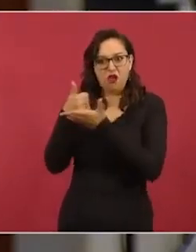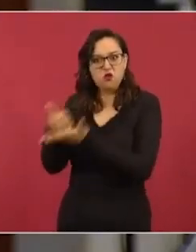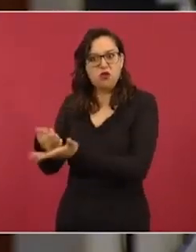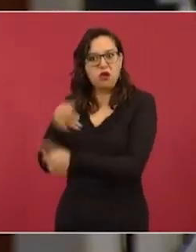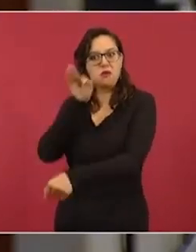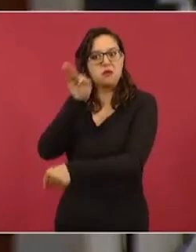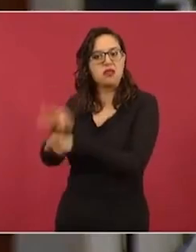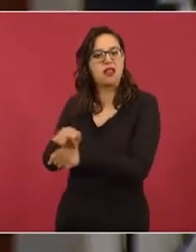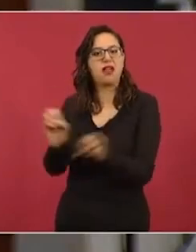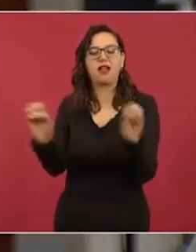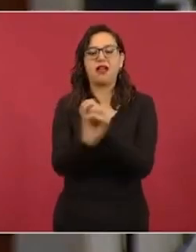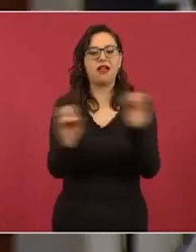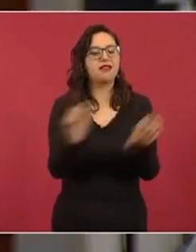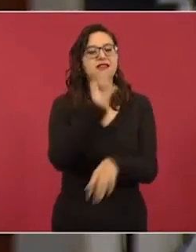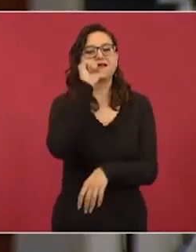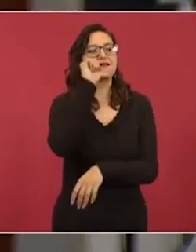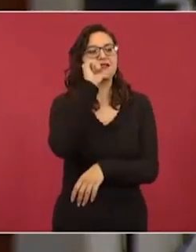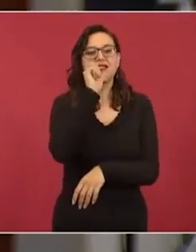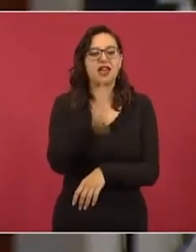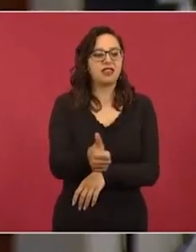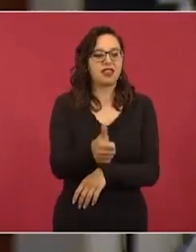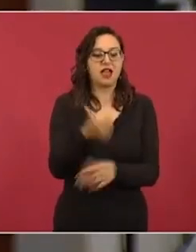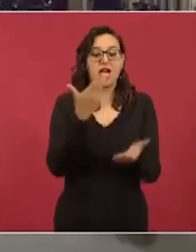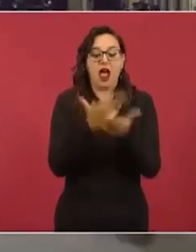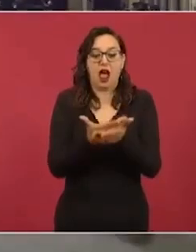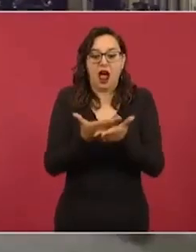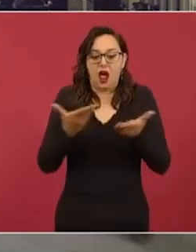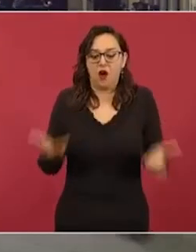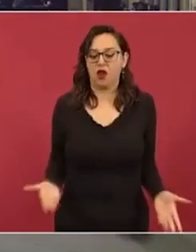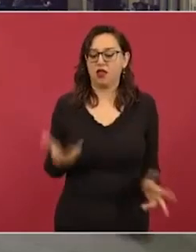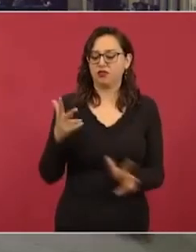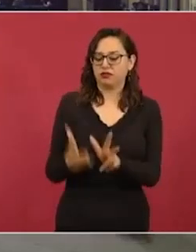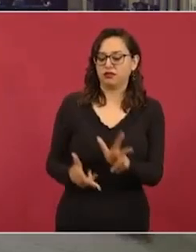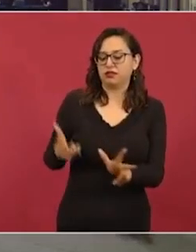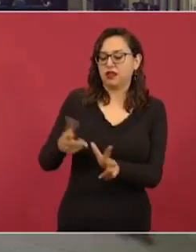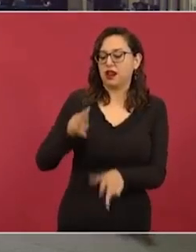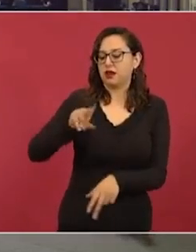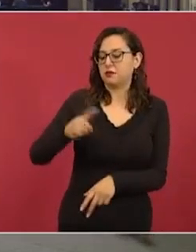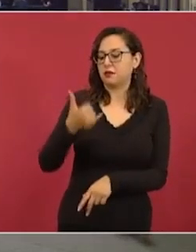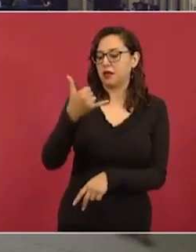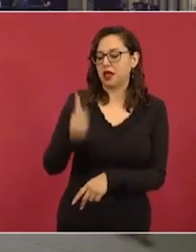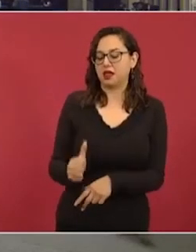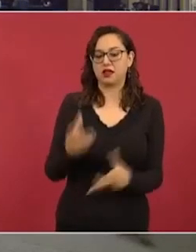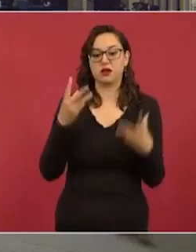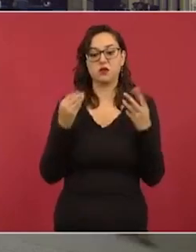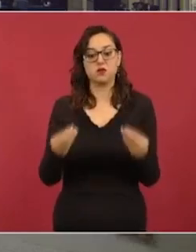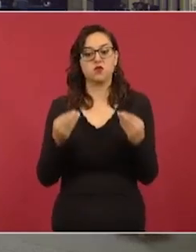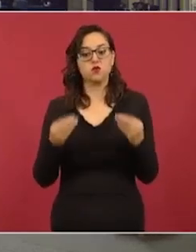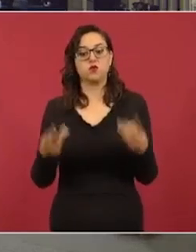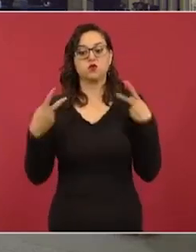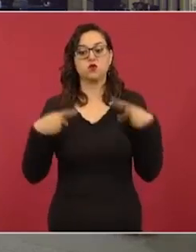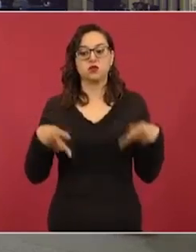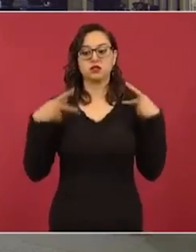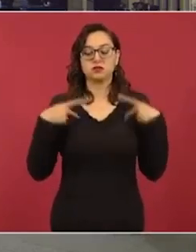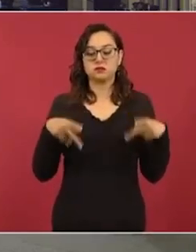el Tren Maya, hay mucha gente, las comunidades que nos